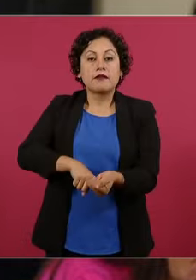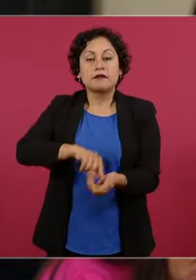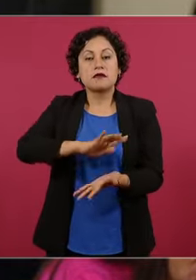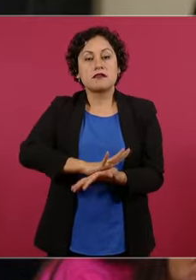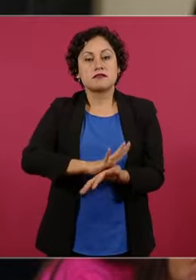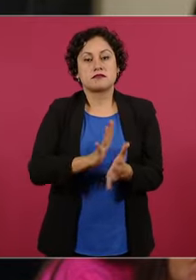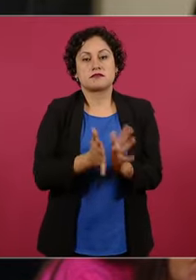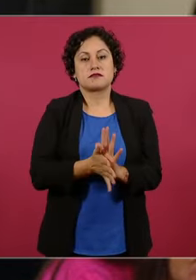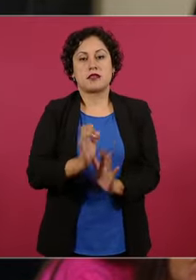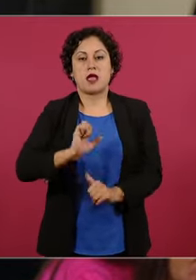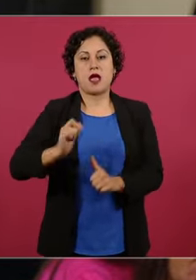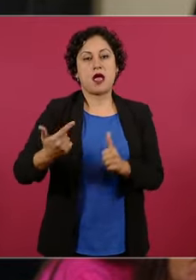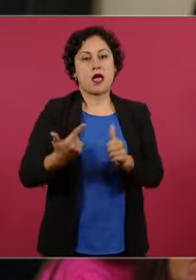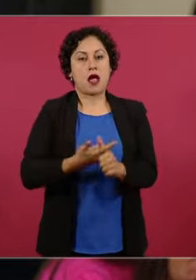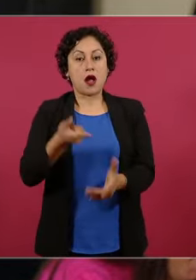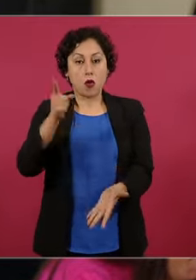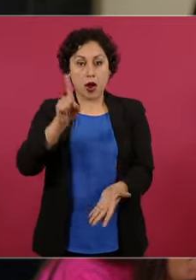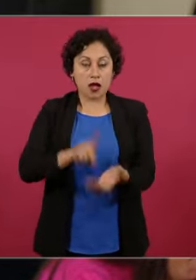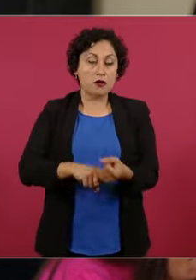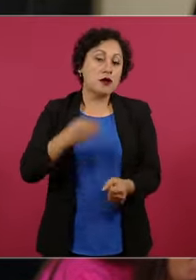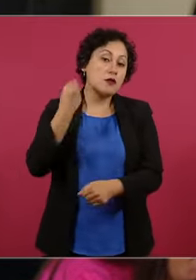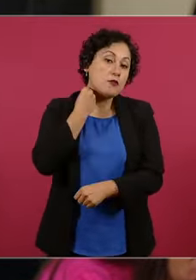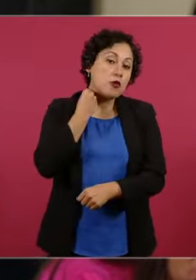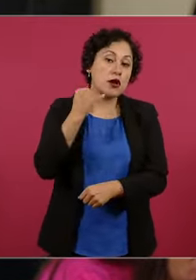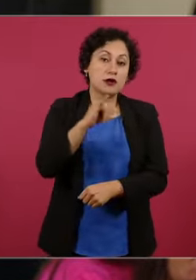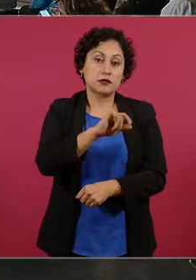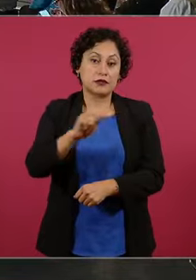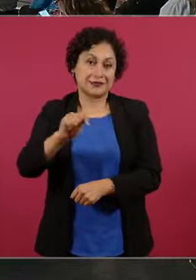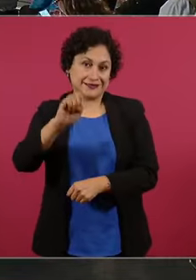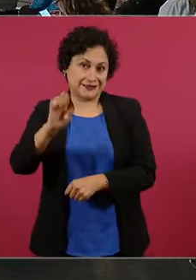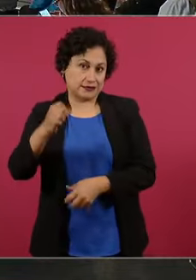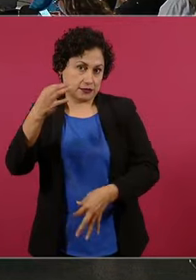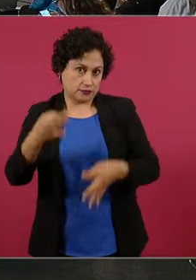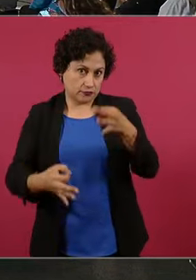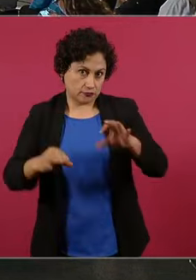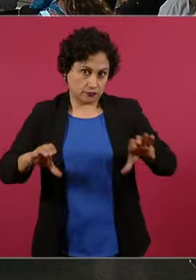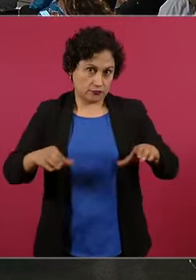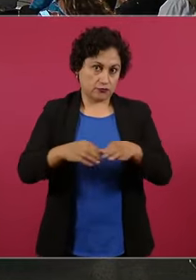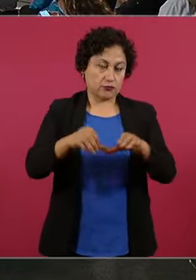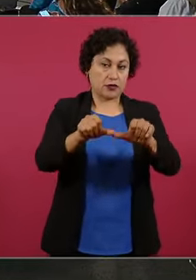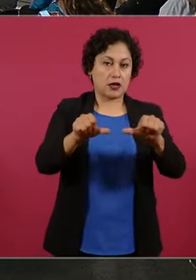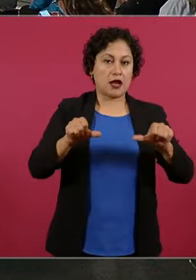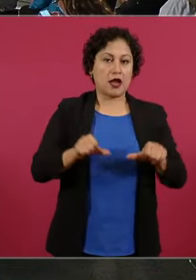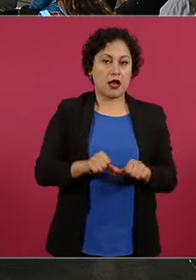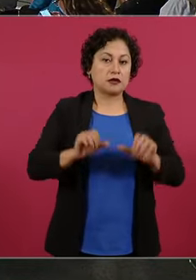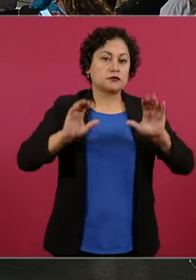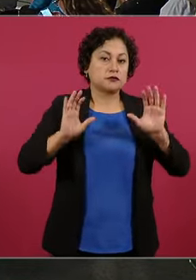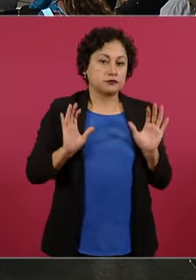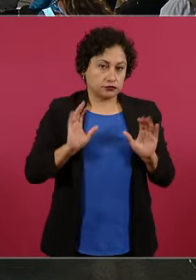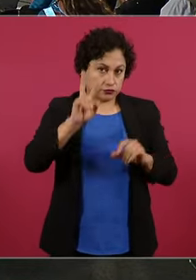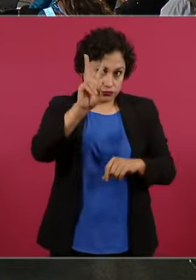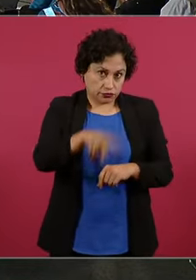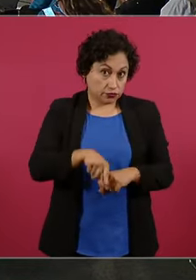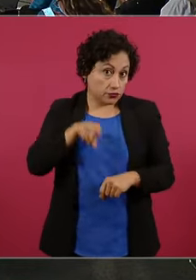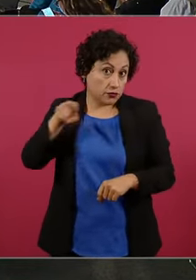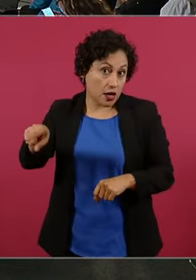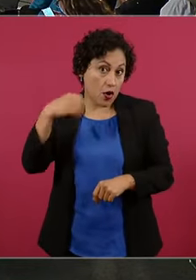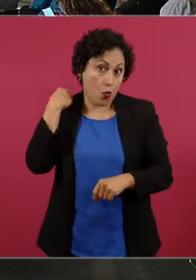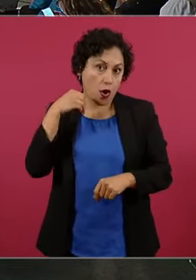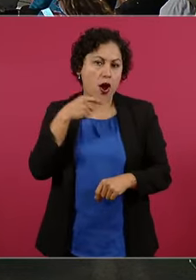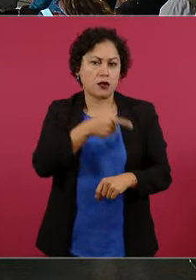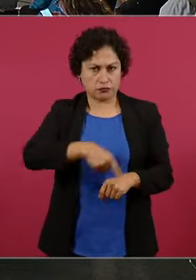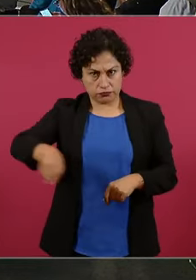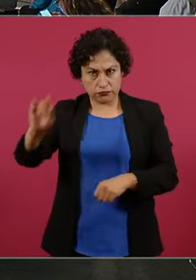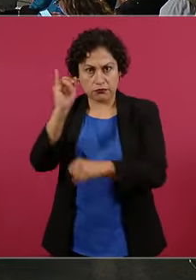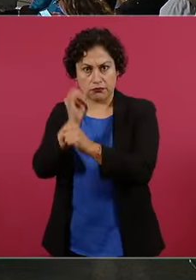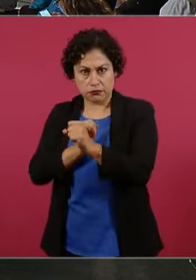de los jurídicos del ISSSTE. Particularmente esta situación, si la pudieran investigar en Oaxaca, es un caso que puede ejemplificar lo que está